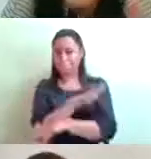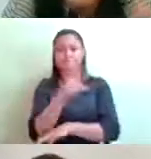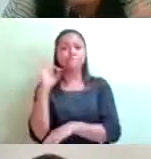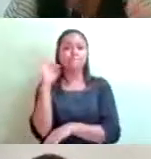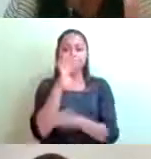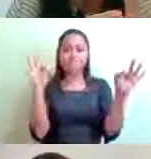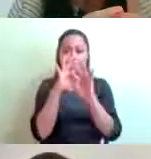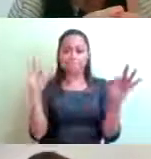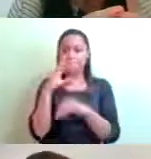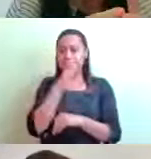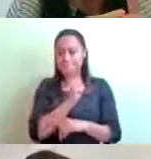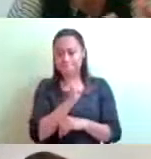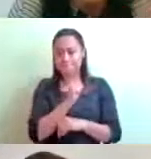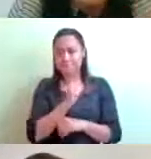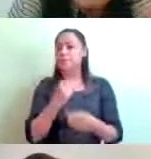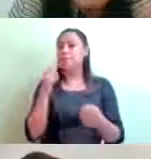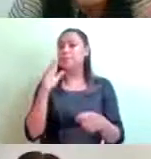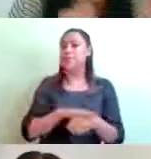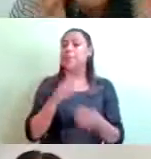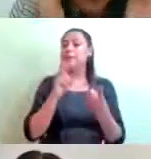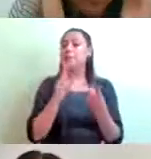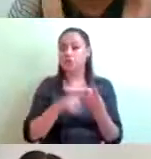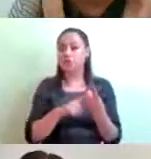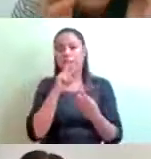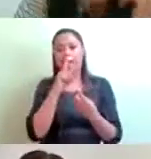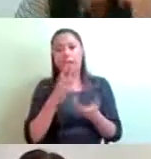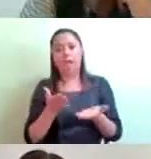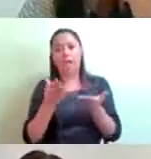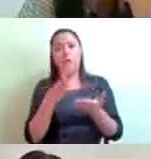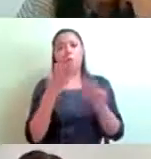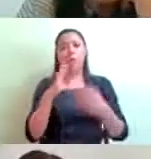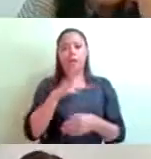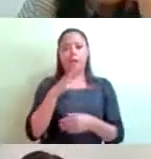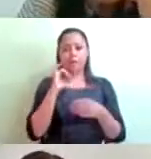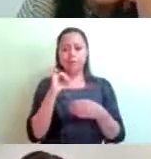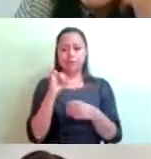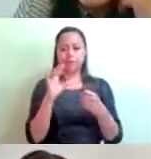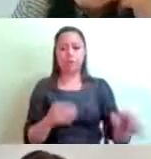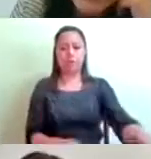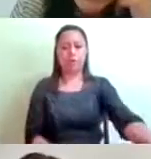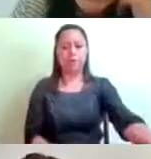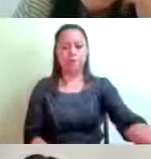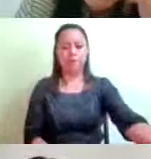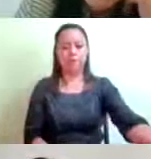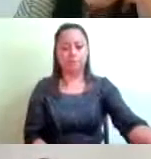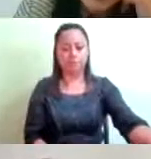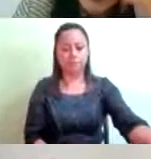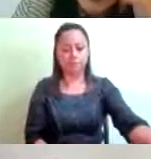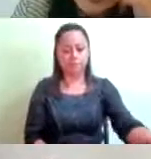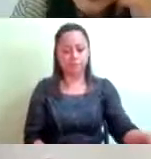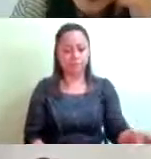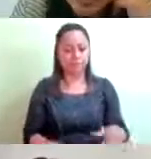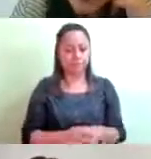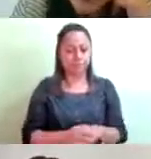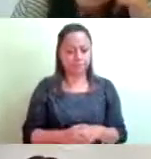específicamente en la disponibilidad de agua, ¿no? Vean cómo desde el centro del país, que